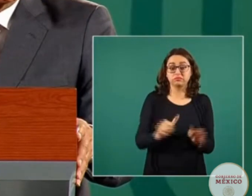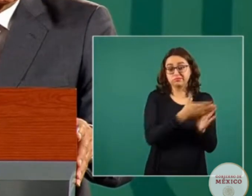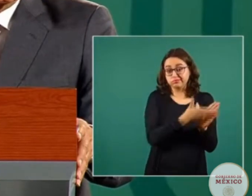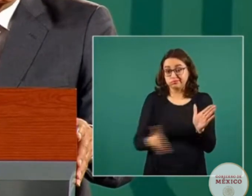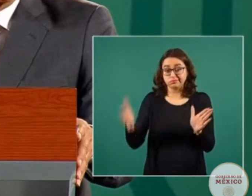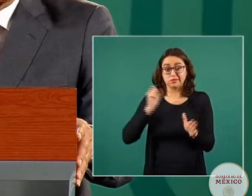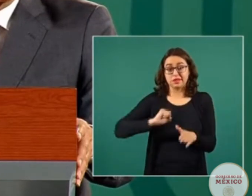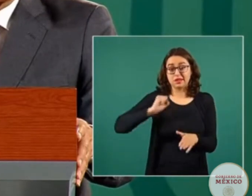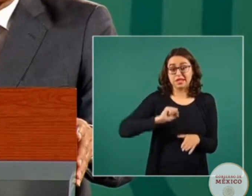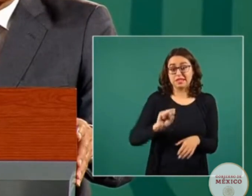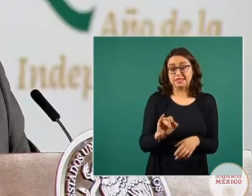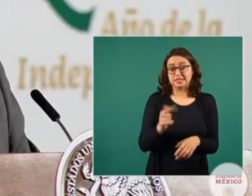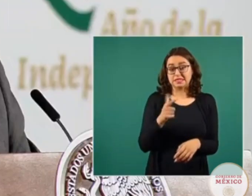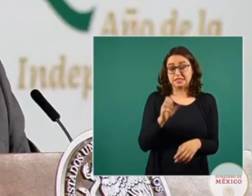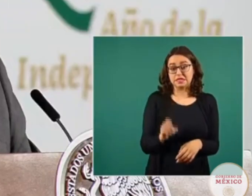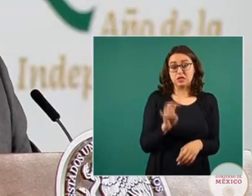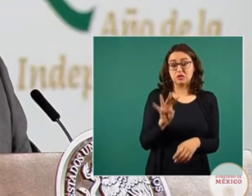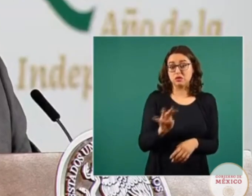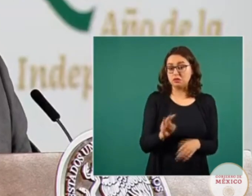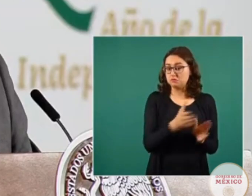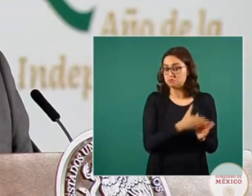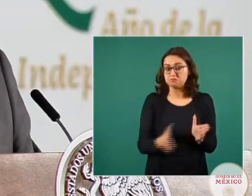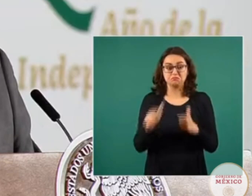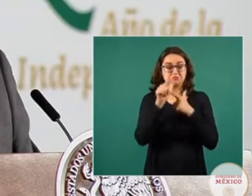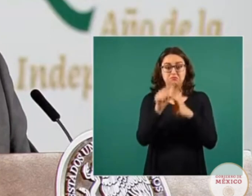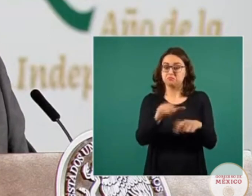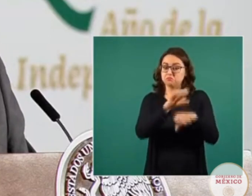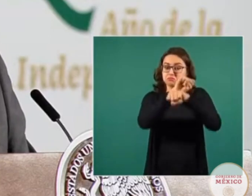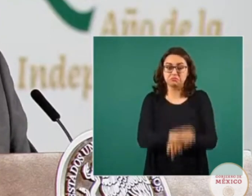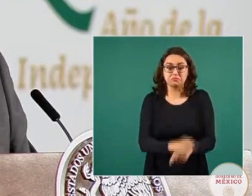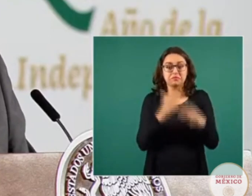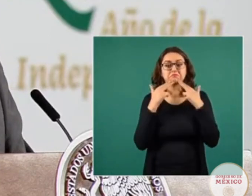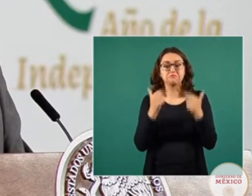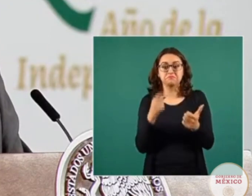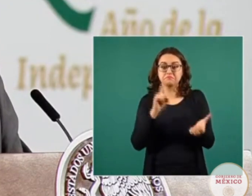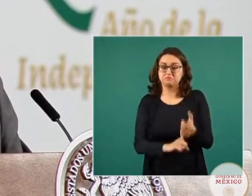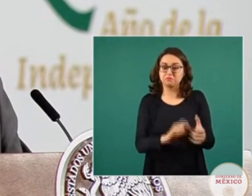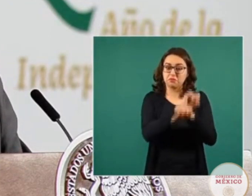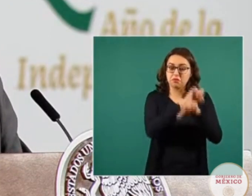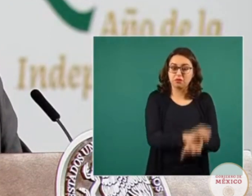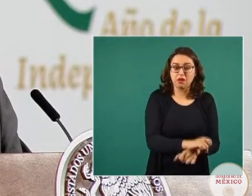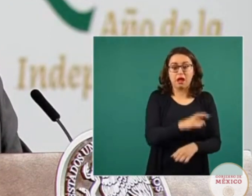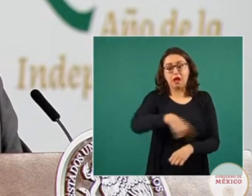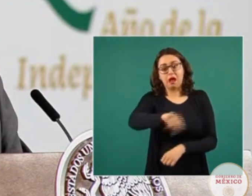la esclavitud. Los peones no tenían derecho a votar.